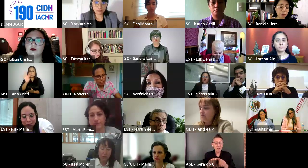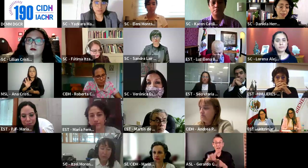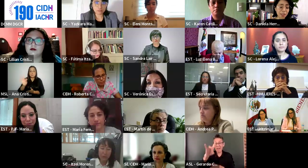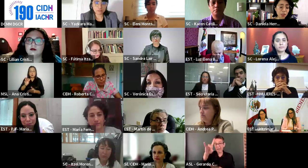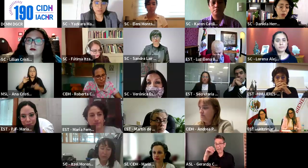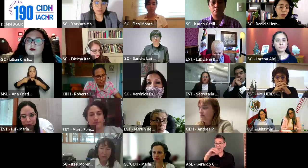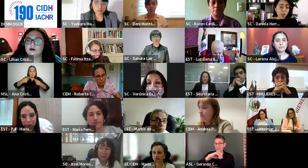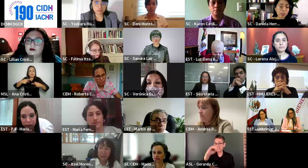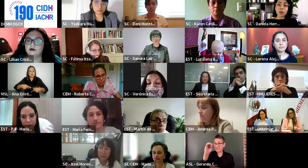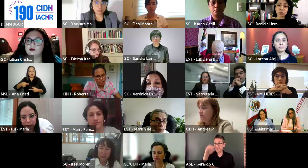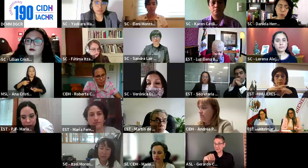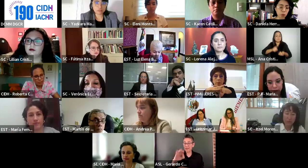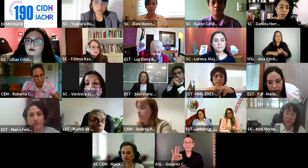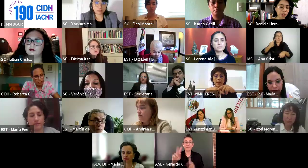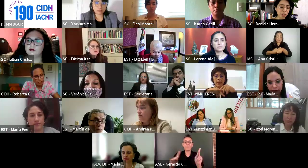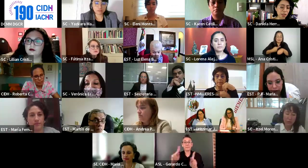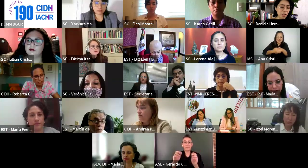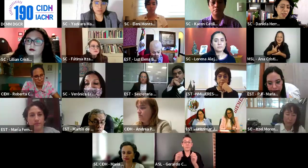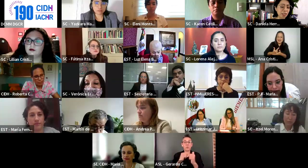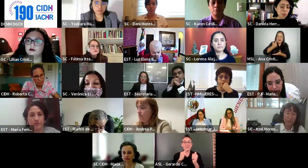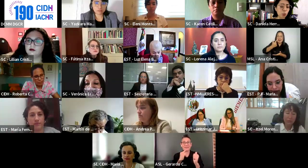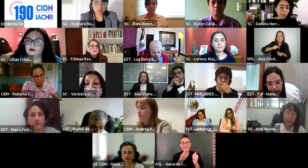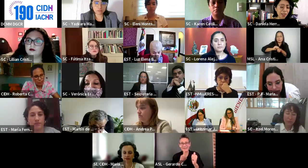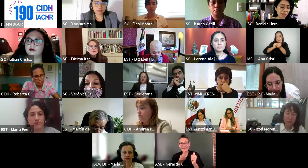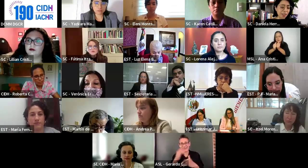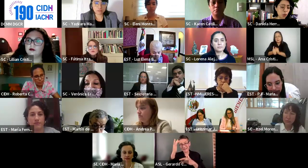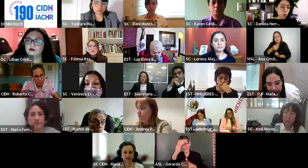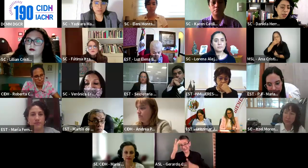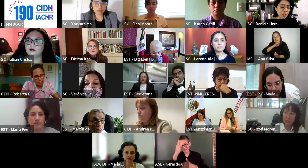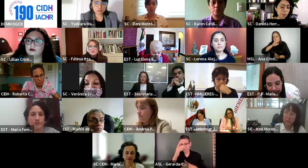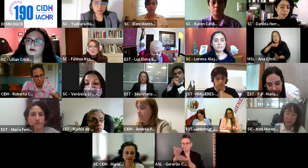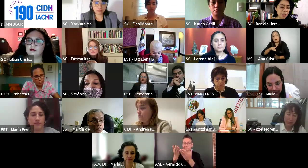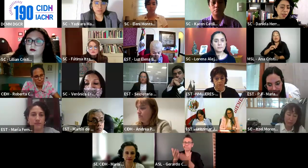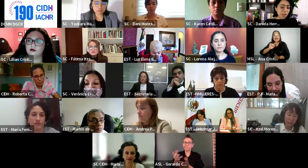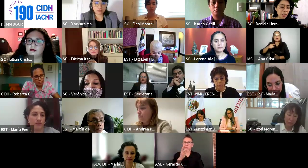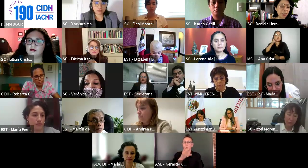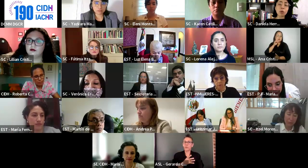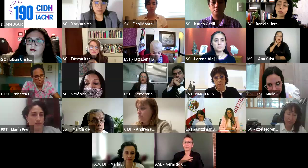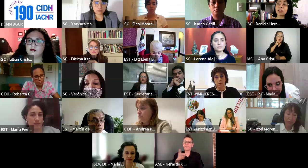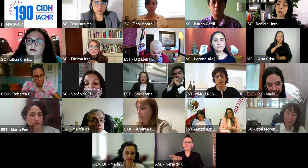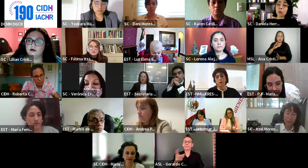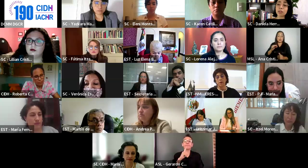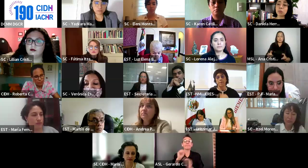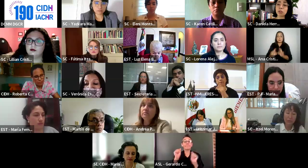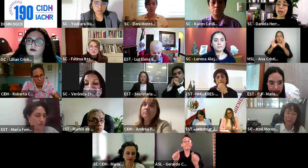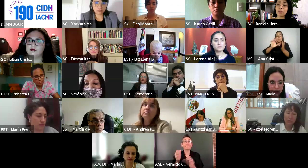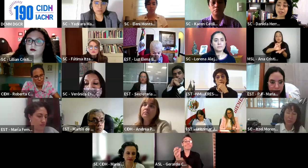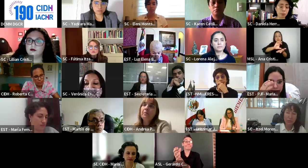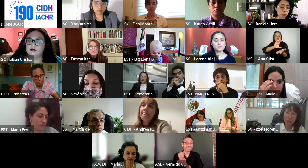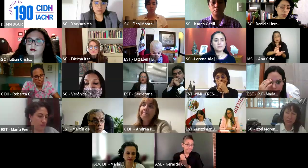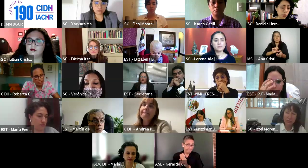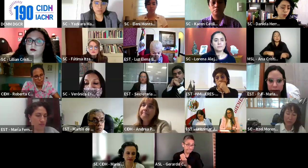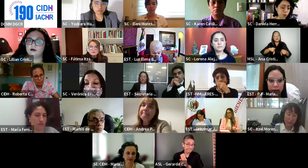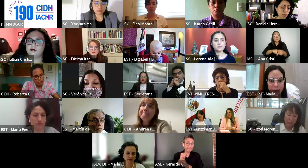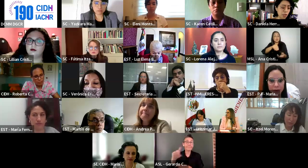con enfermedades crónicas son mujeres, quienes pueden adquirir una discapacidad y aún se encuentran vulnerables